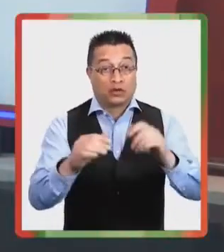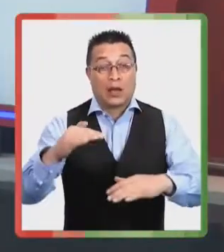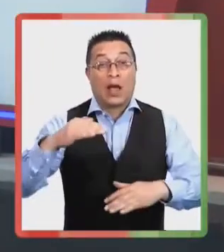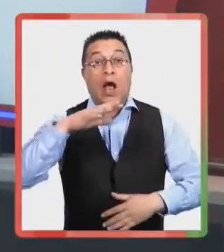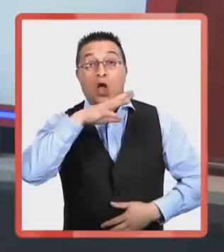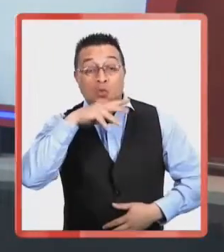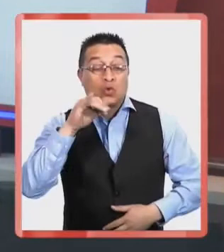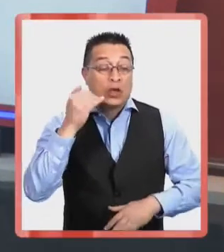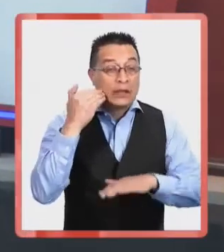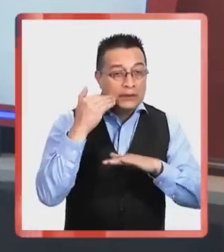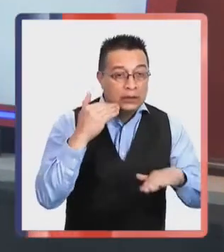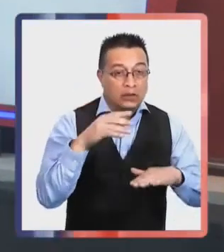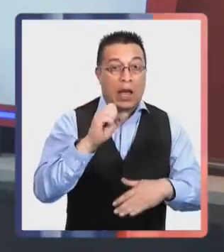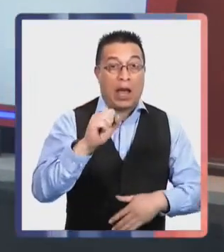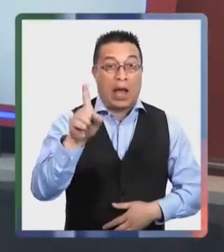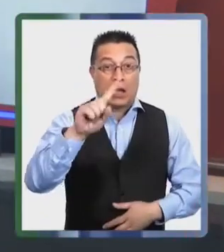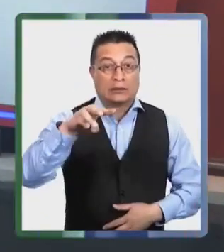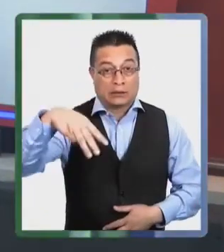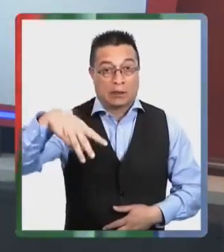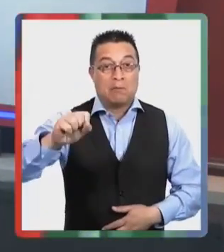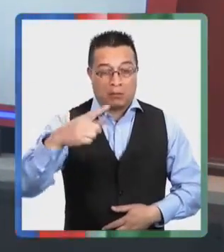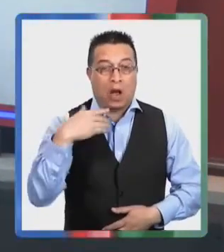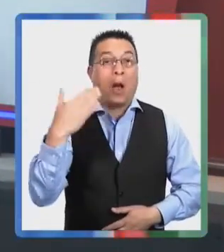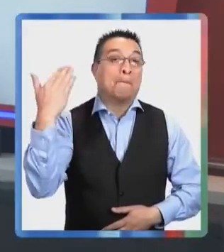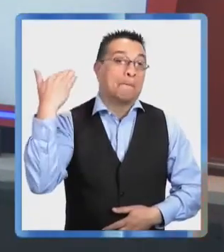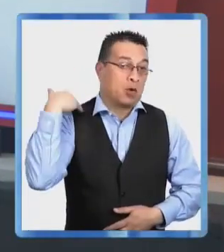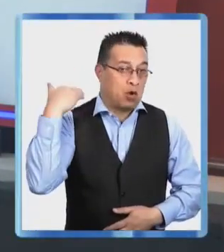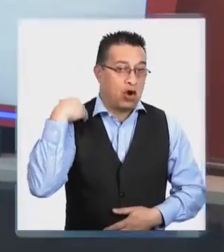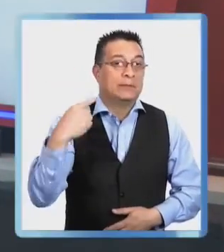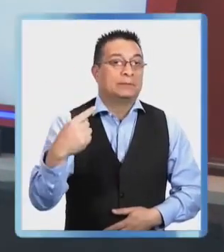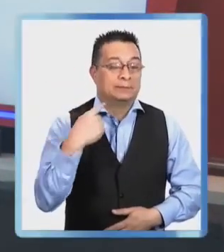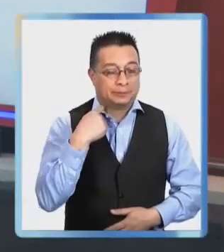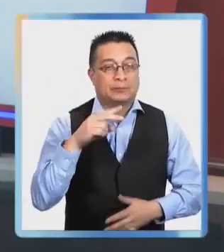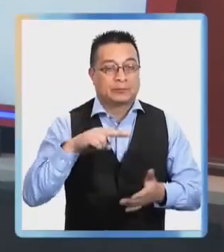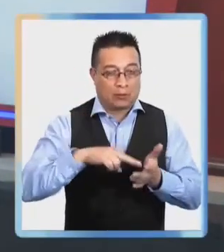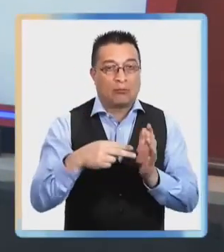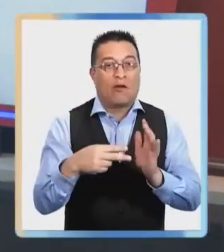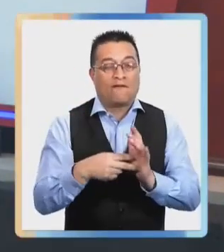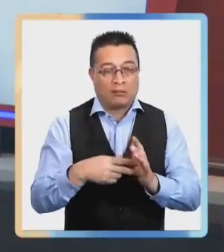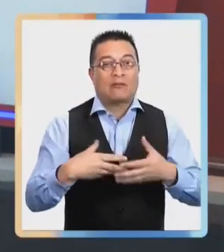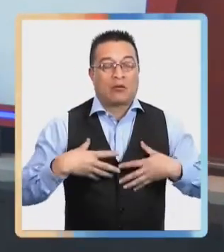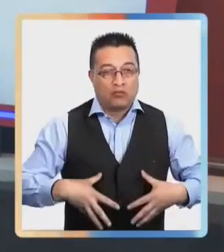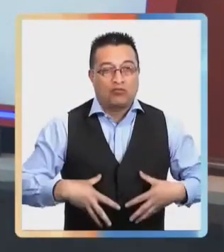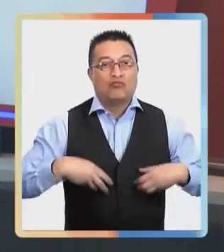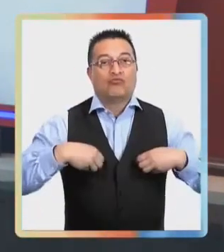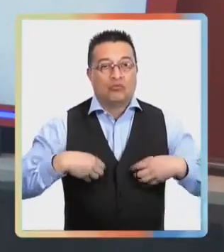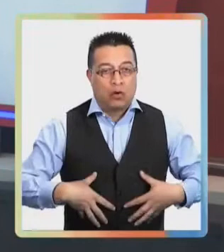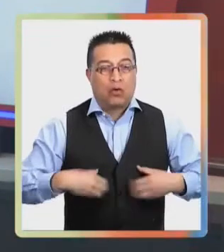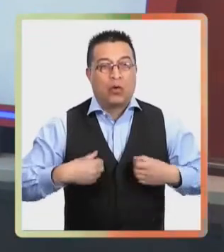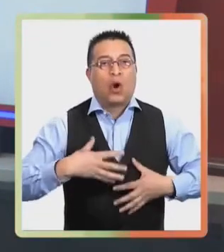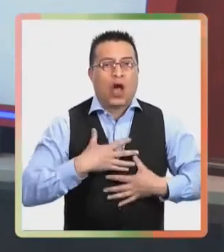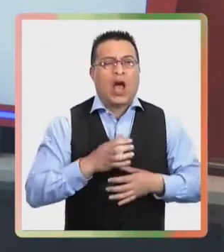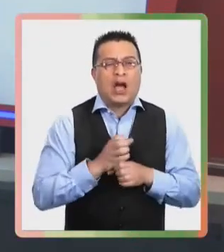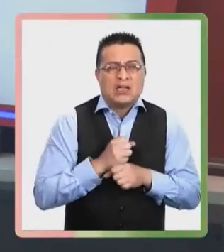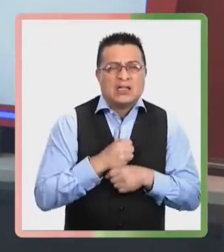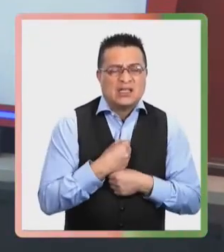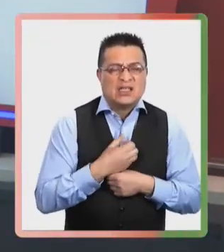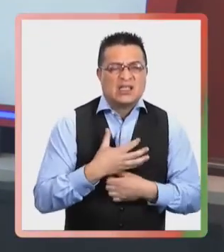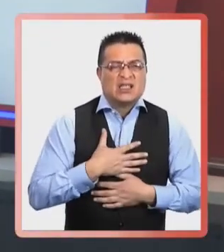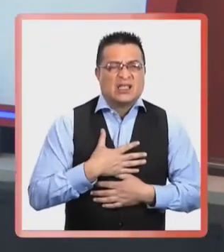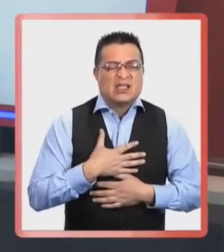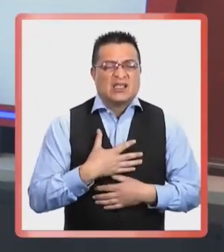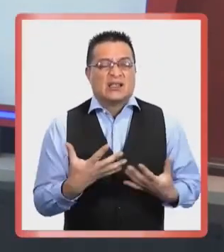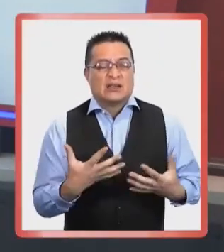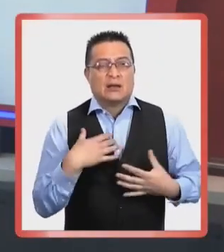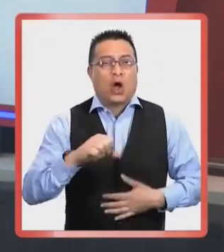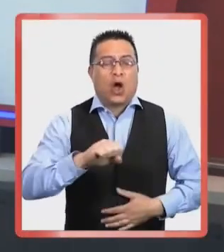sí, que afecta a tantas personas, ¿verdad? A grandes y chicos. Yo decía, el asma es una enfermedad que afecta a nuestros pulmones, que provoca dificultad para respirar,